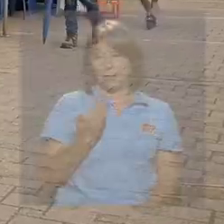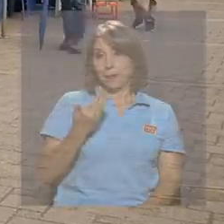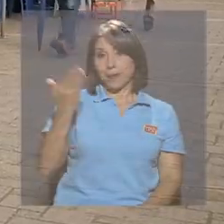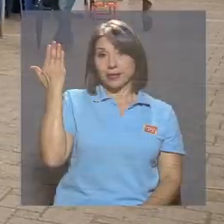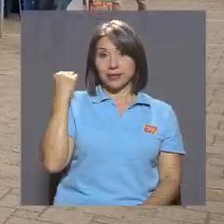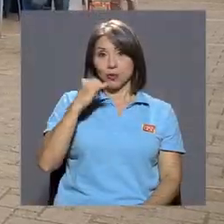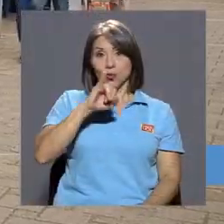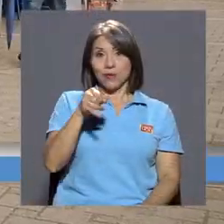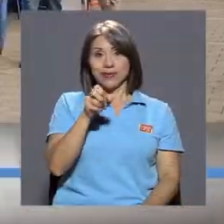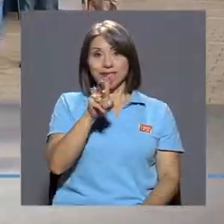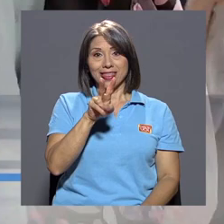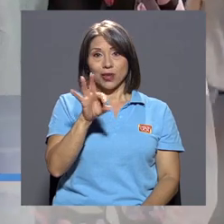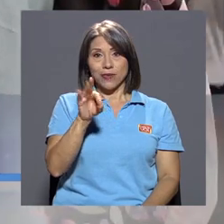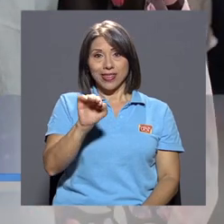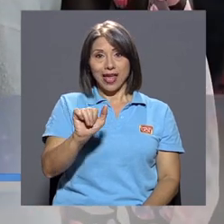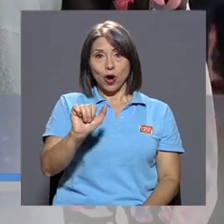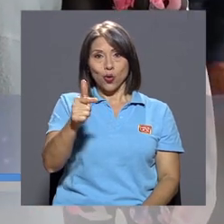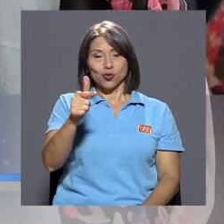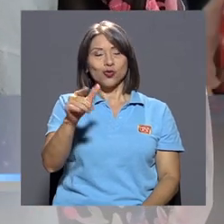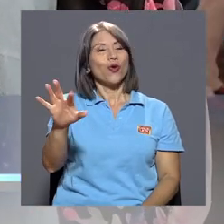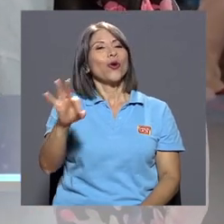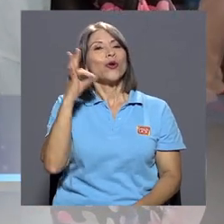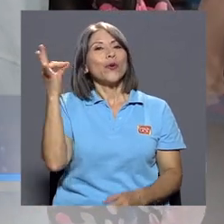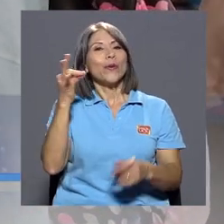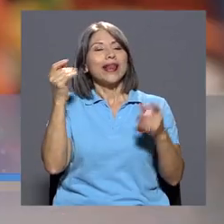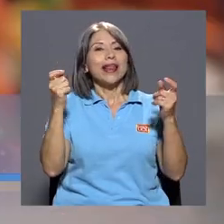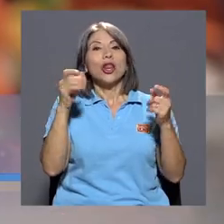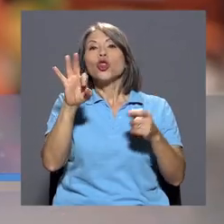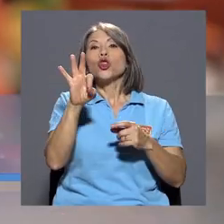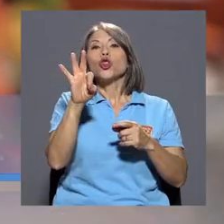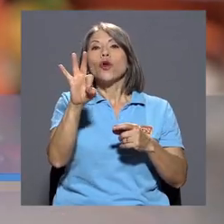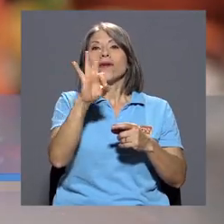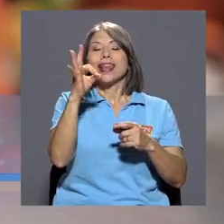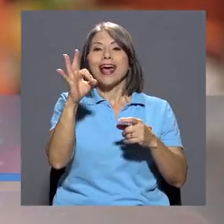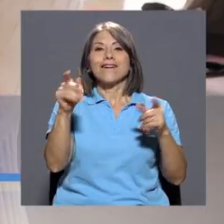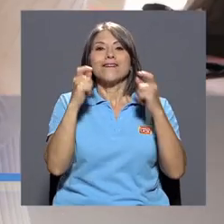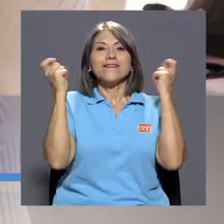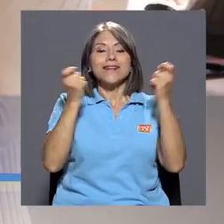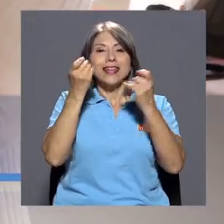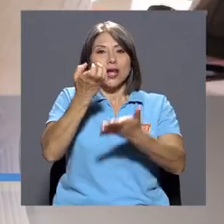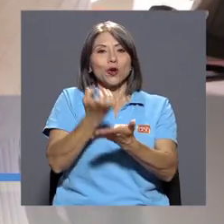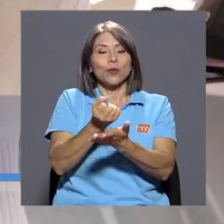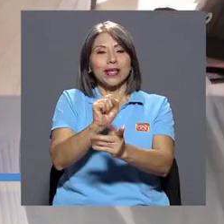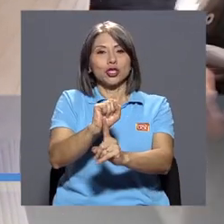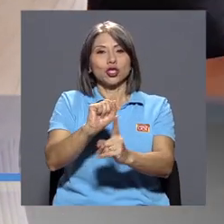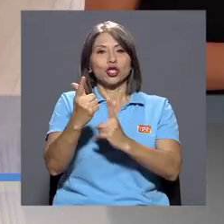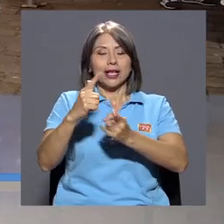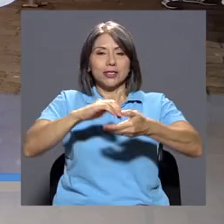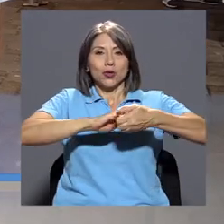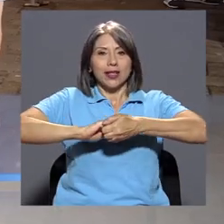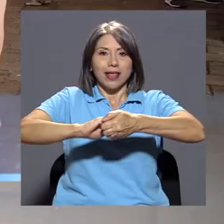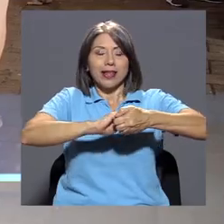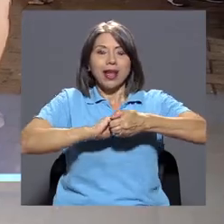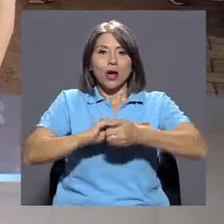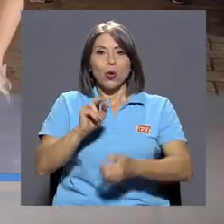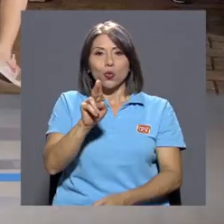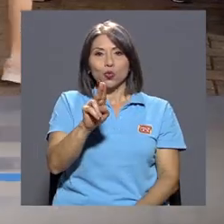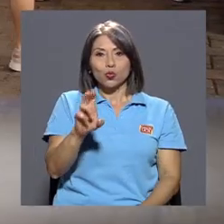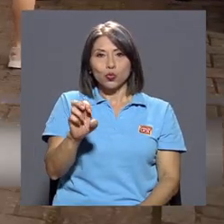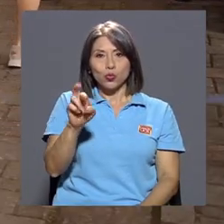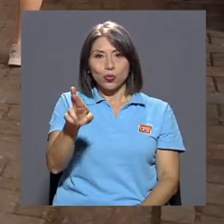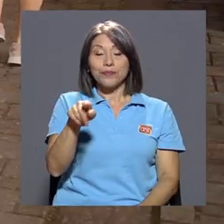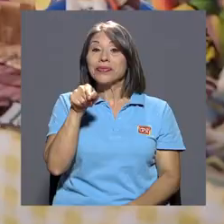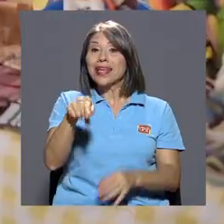El pasado jueves 29 de agosto se realizó la novena Feria Economía Social Solidaria en la Universidad de Costa Rica. Esta actividad